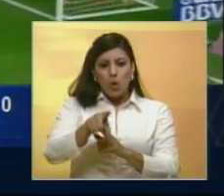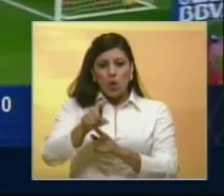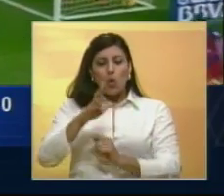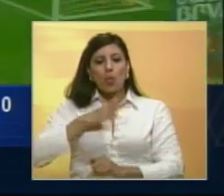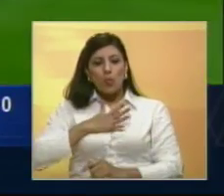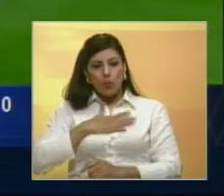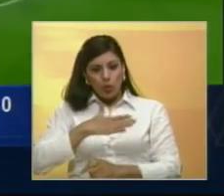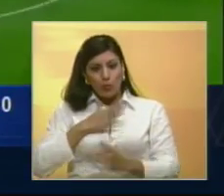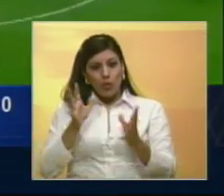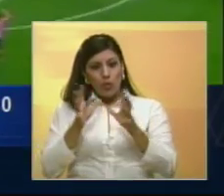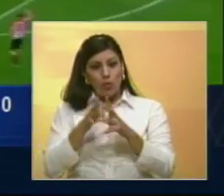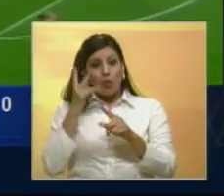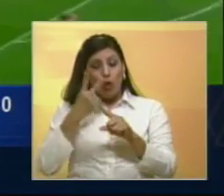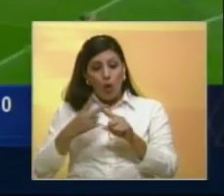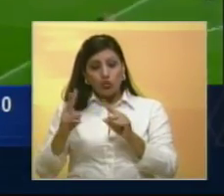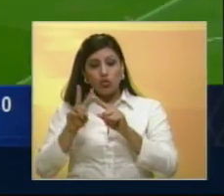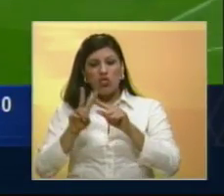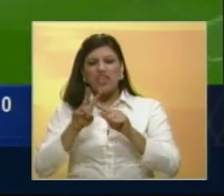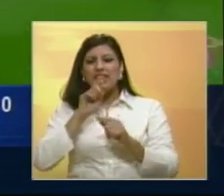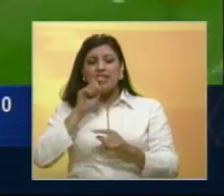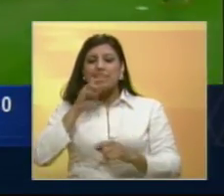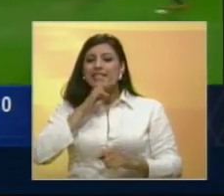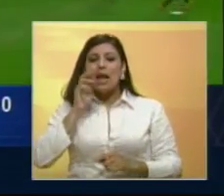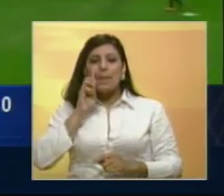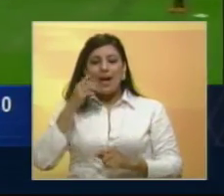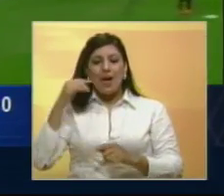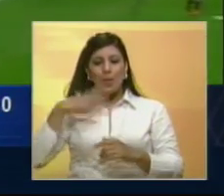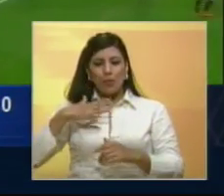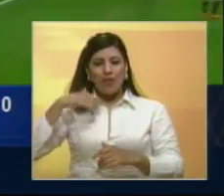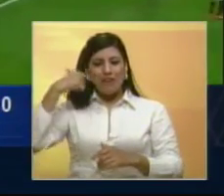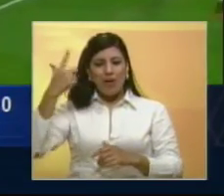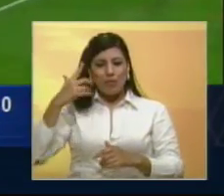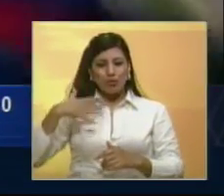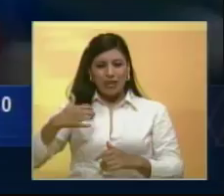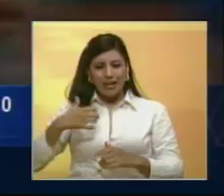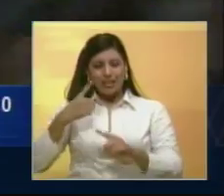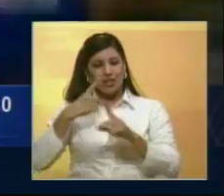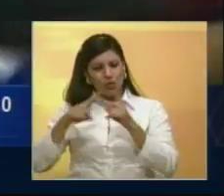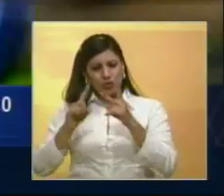uruguayo. Los otros tantos del Barça fueron de Messi, Neymar y Rakitic.